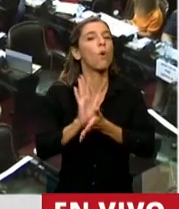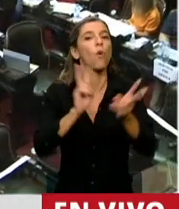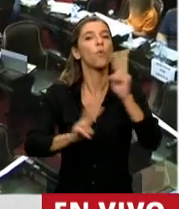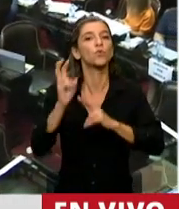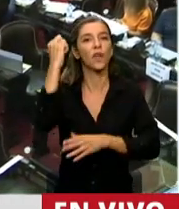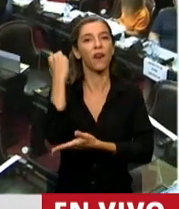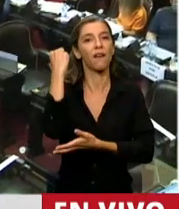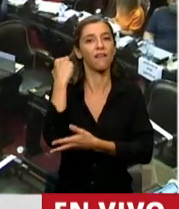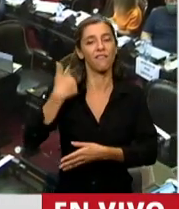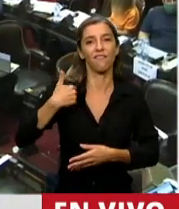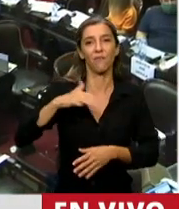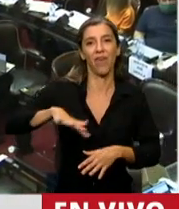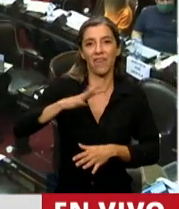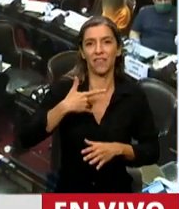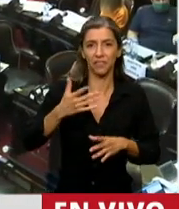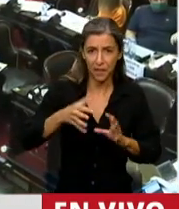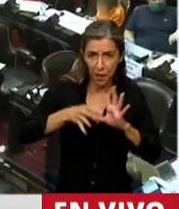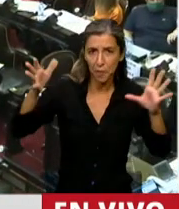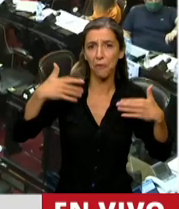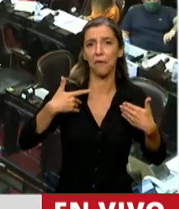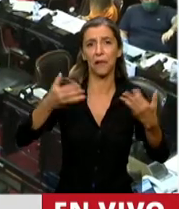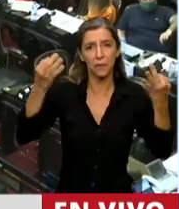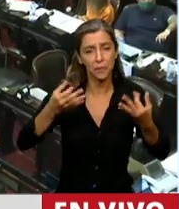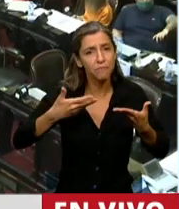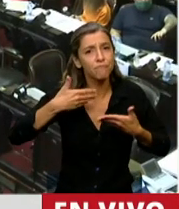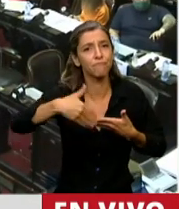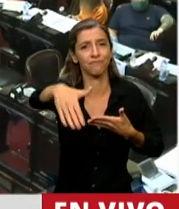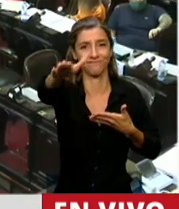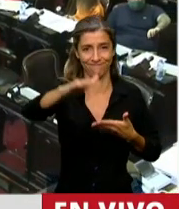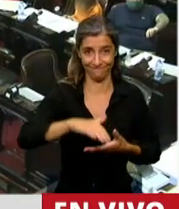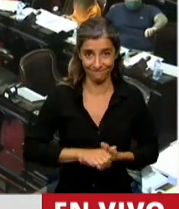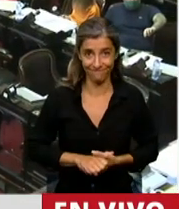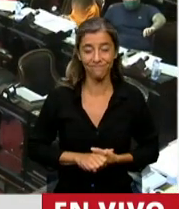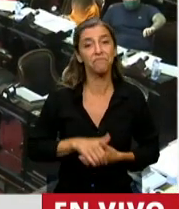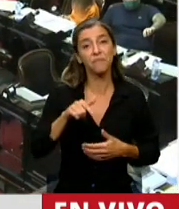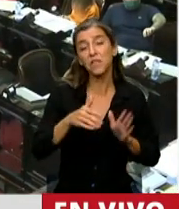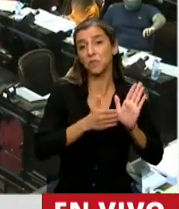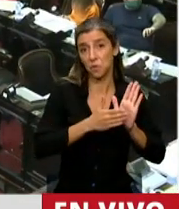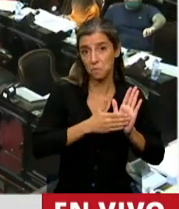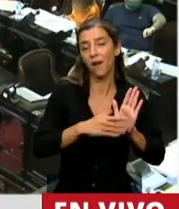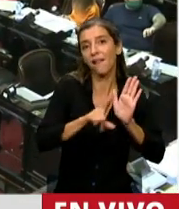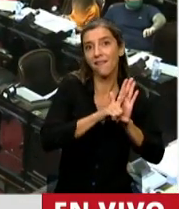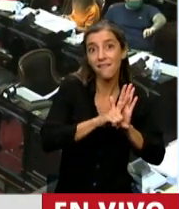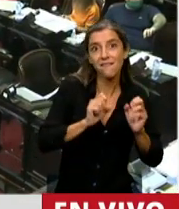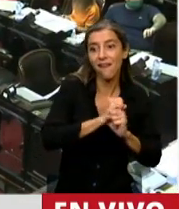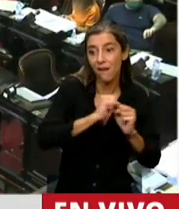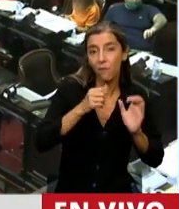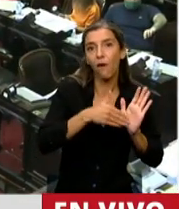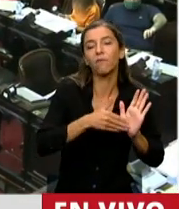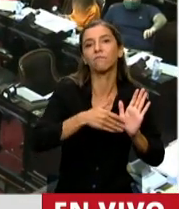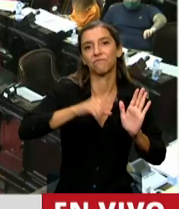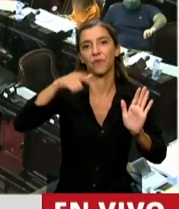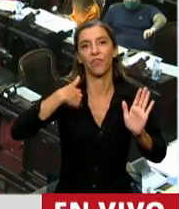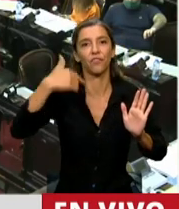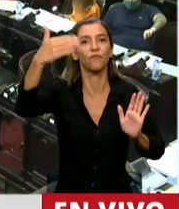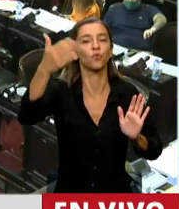una legislación tan necesaria como esta. Es un resguardo poderoso que podemos darnos, ya que, por ejemplo, a pesar de que